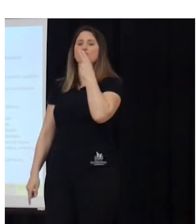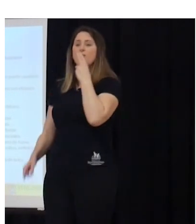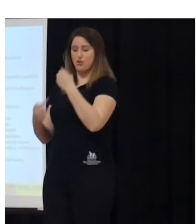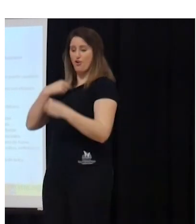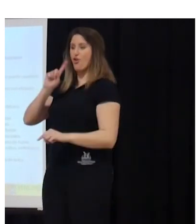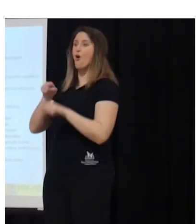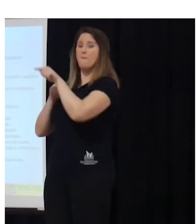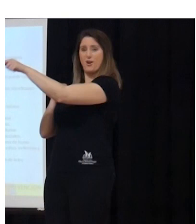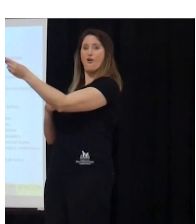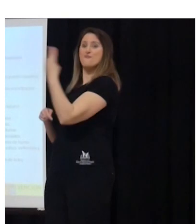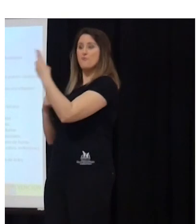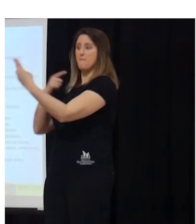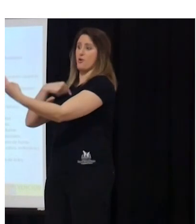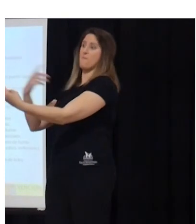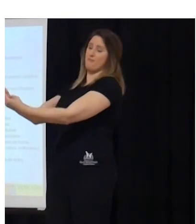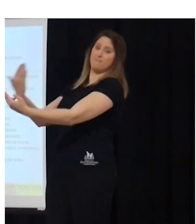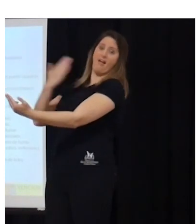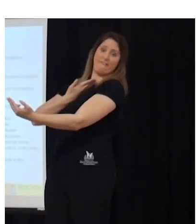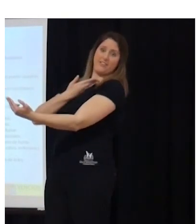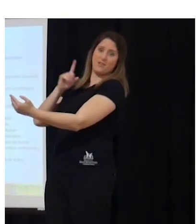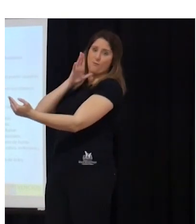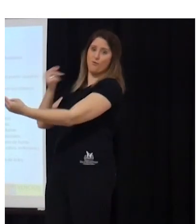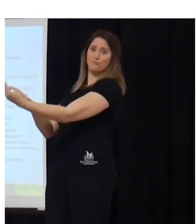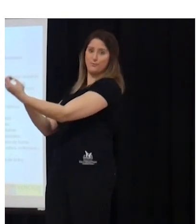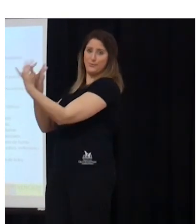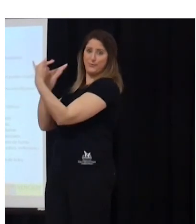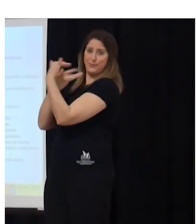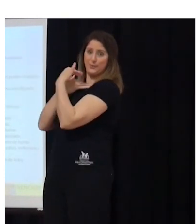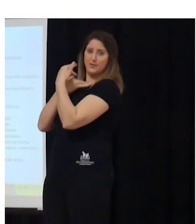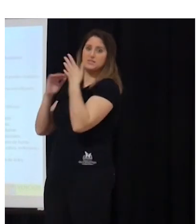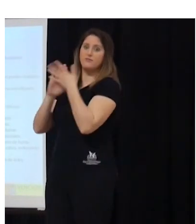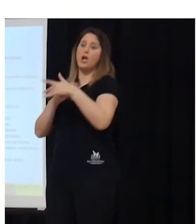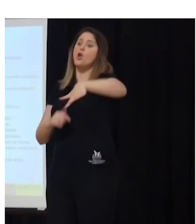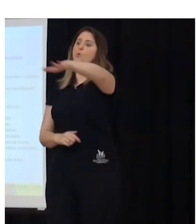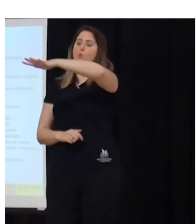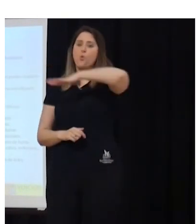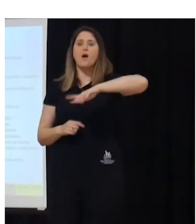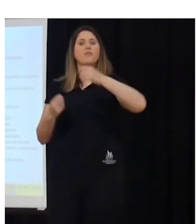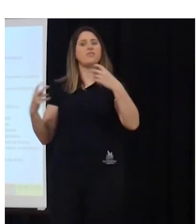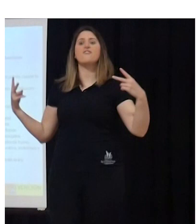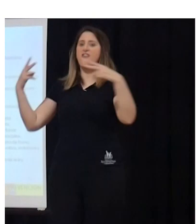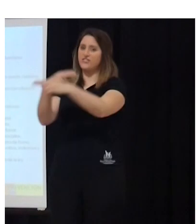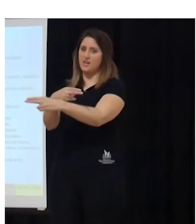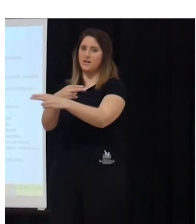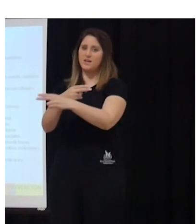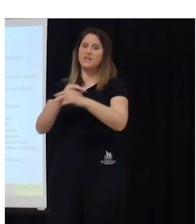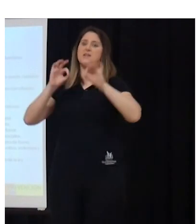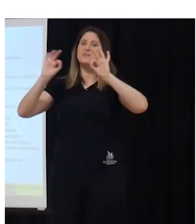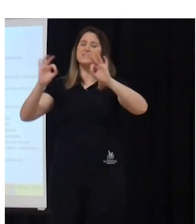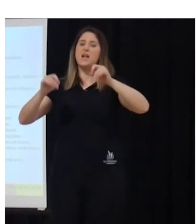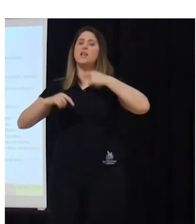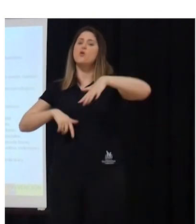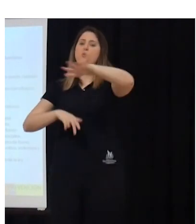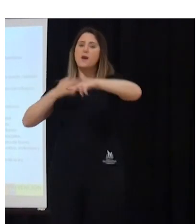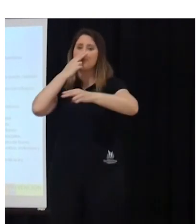Hay que legislar para que no se pueda fumar en determinados sitios, fundamentalmente los espacios